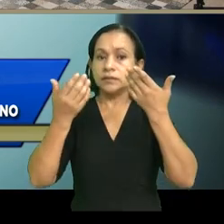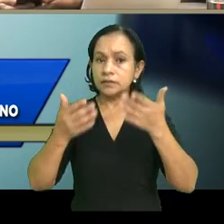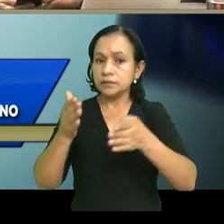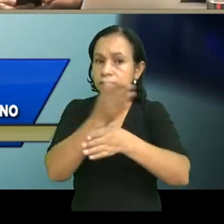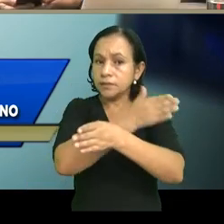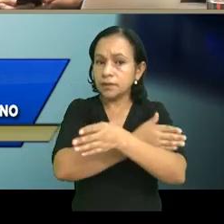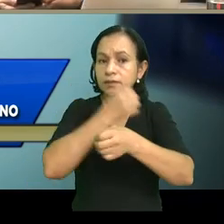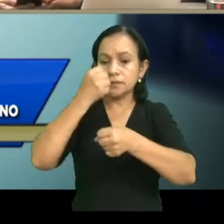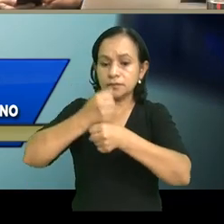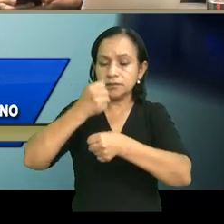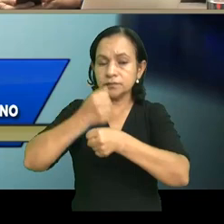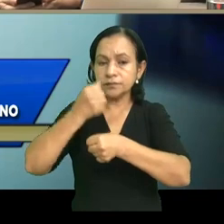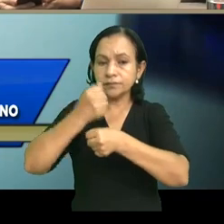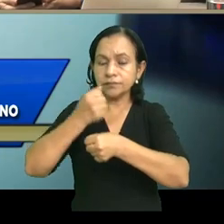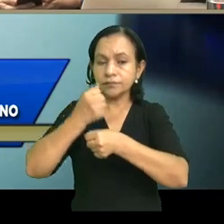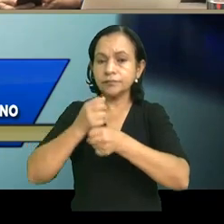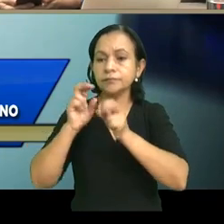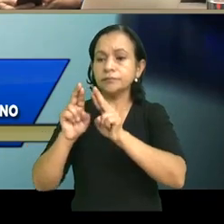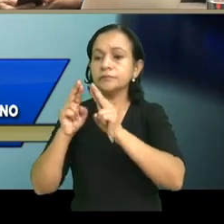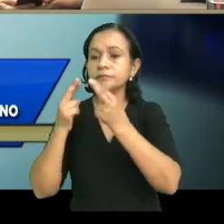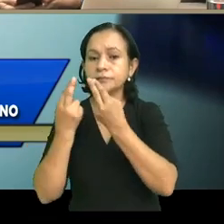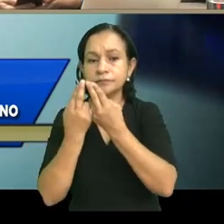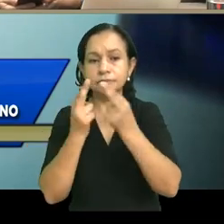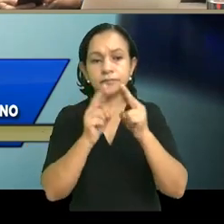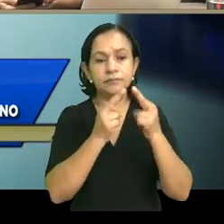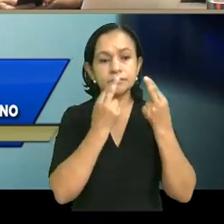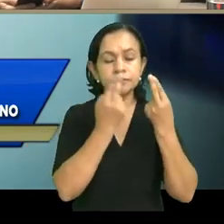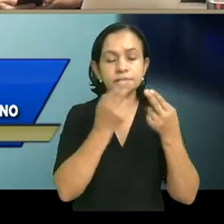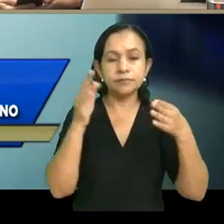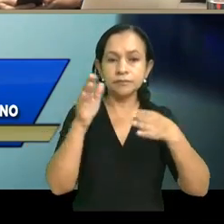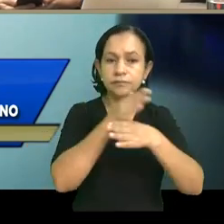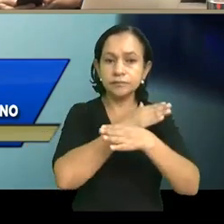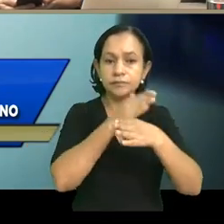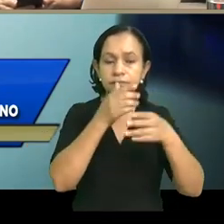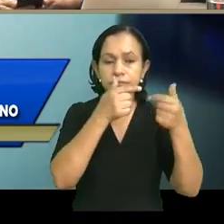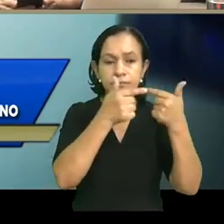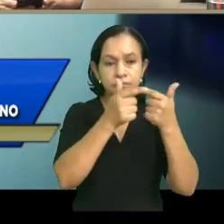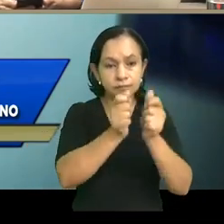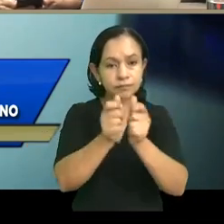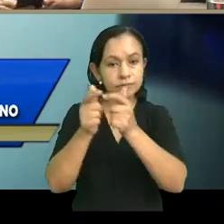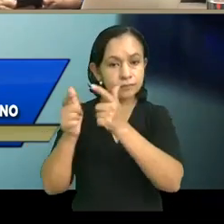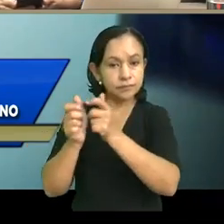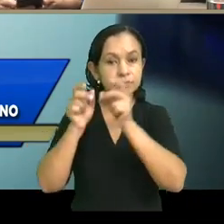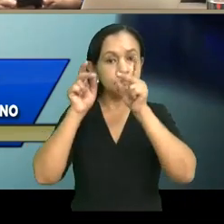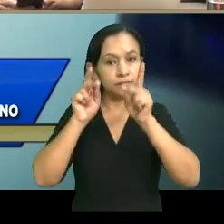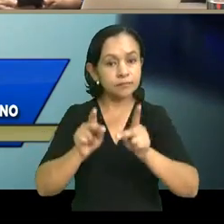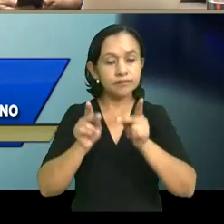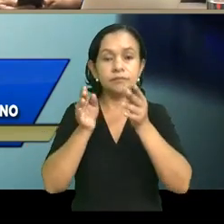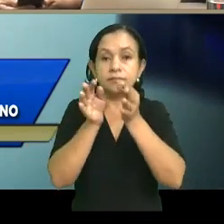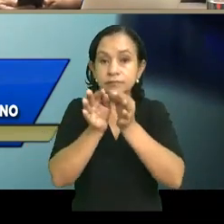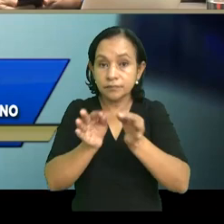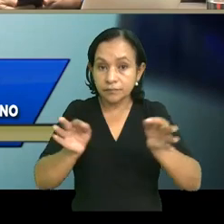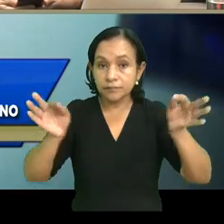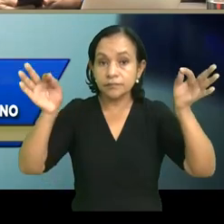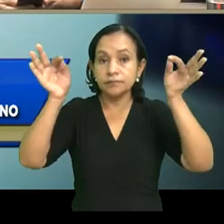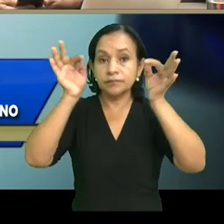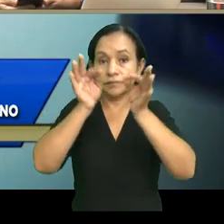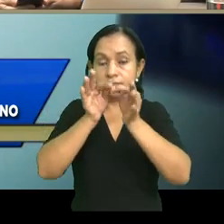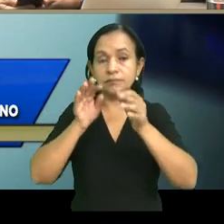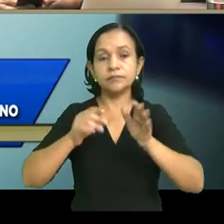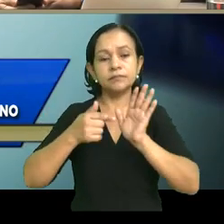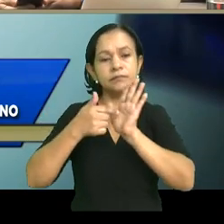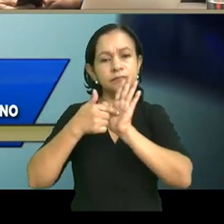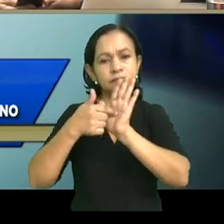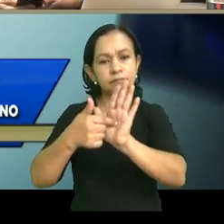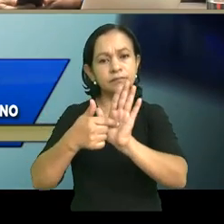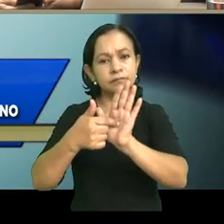gran proceso de encuentros sectoriales. Okay. Encuentros sectoriales, que es fundamental. Por